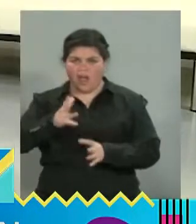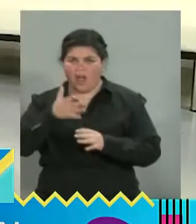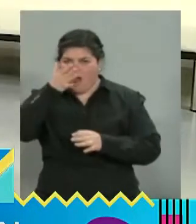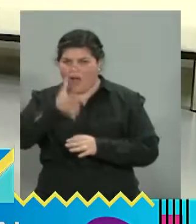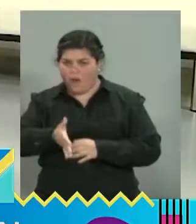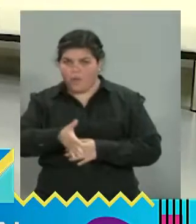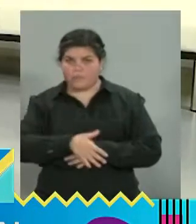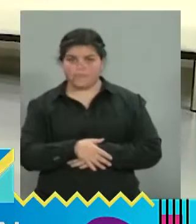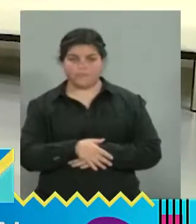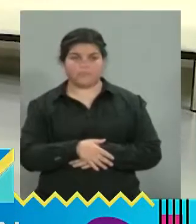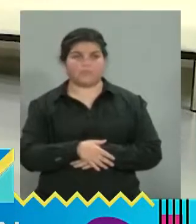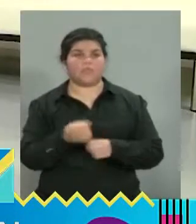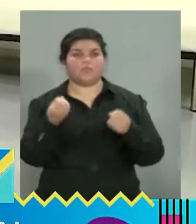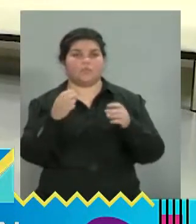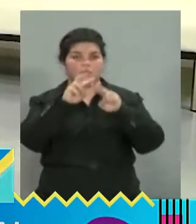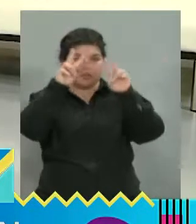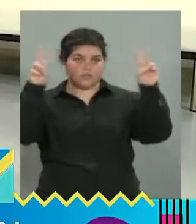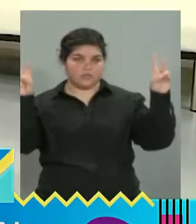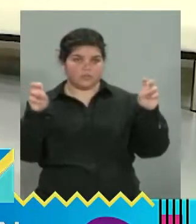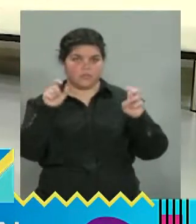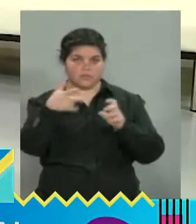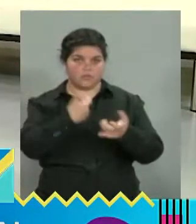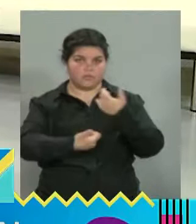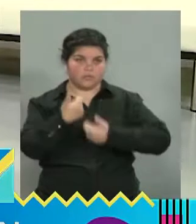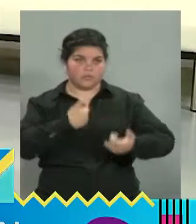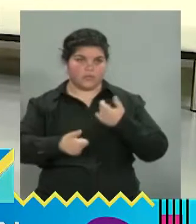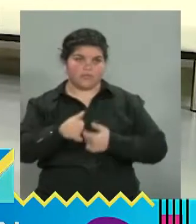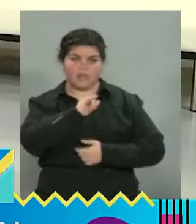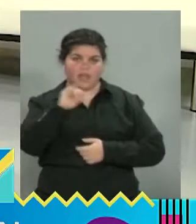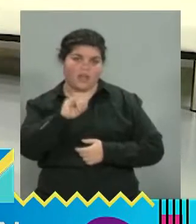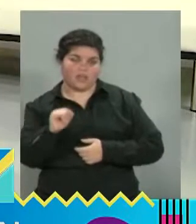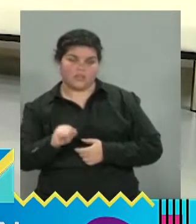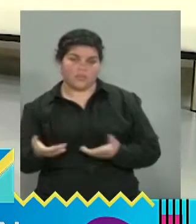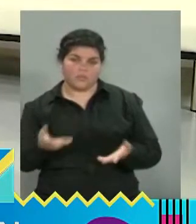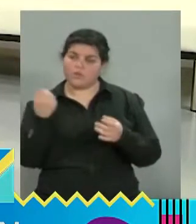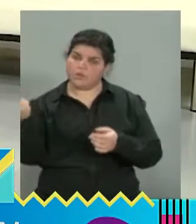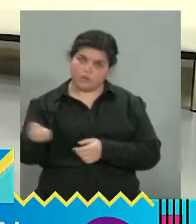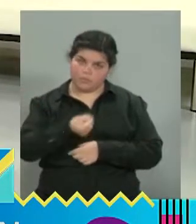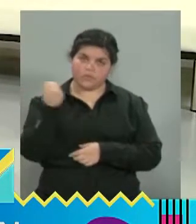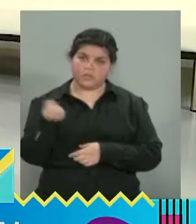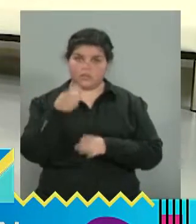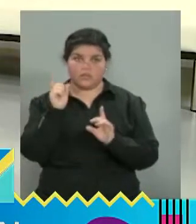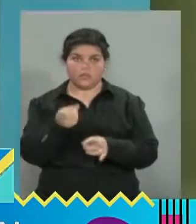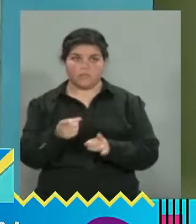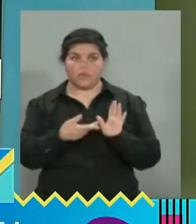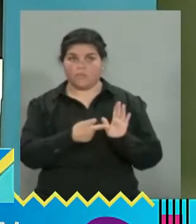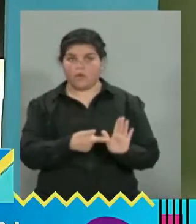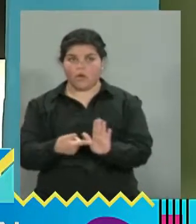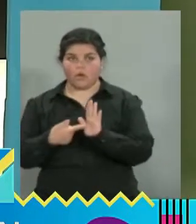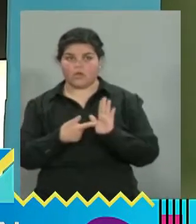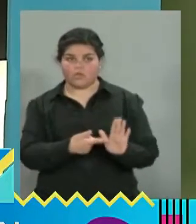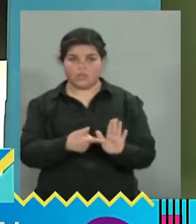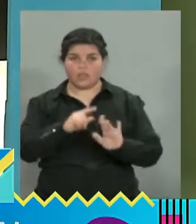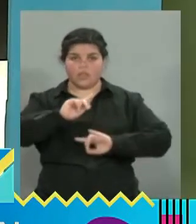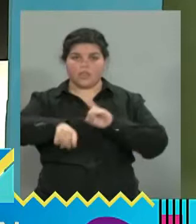quedar entonces con ese titular, bueno, no, negativo, pero está bueno poder justamente visibilizarlo y poder